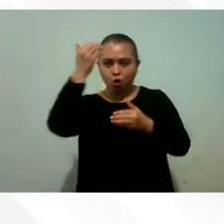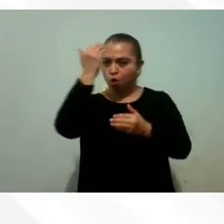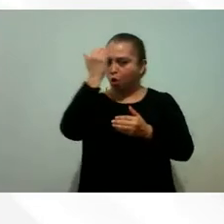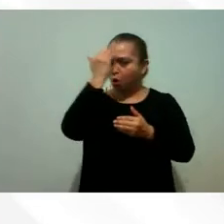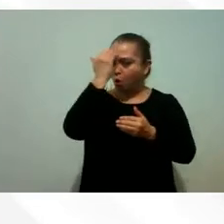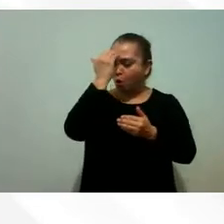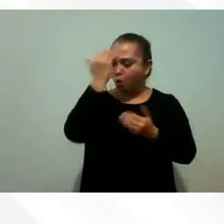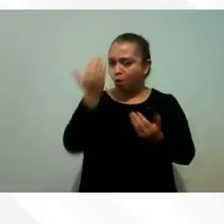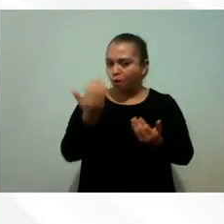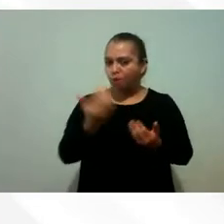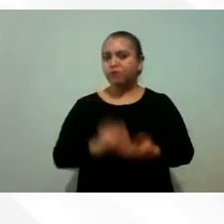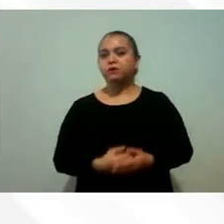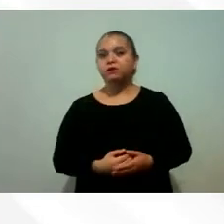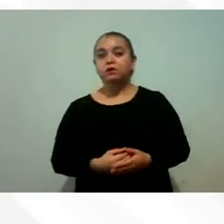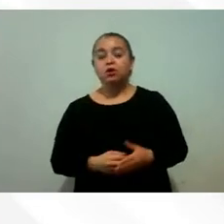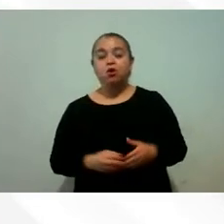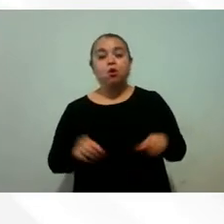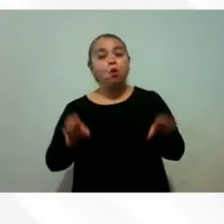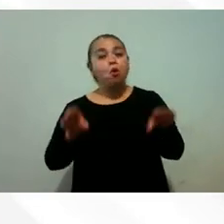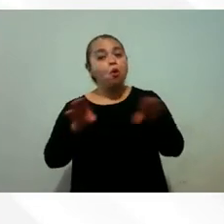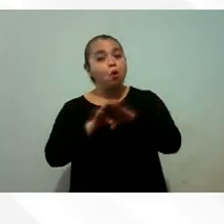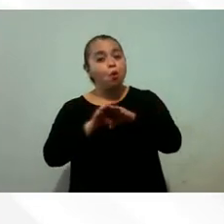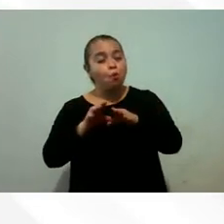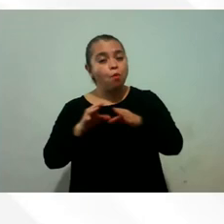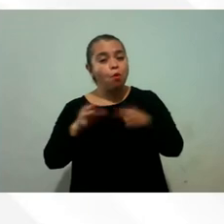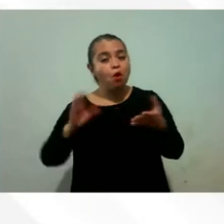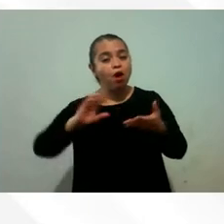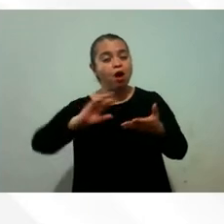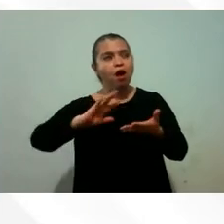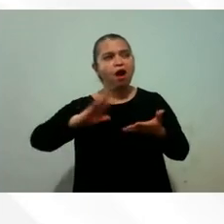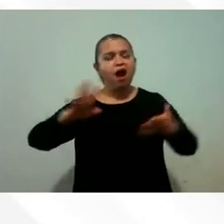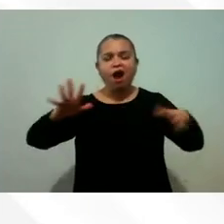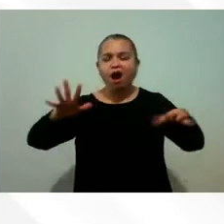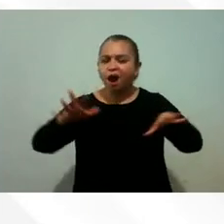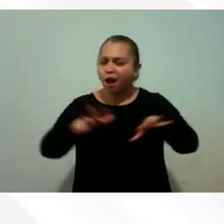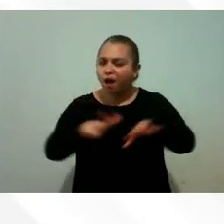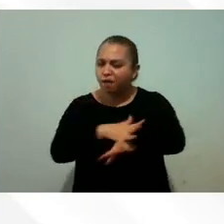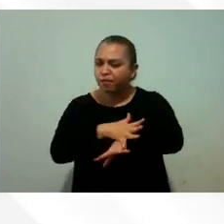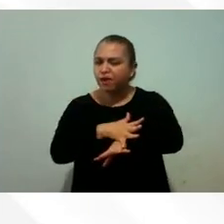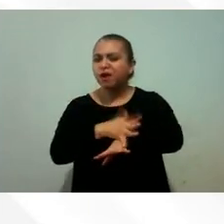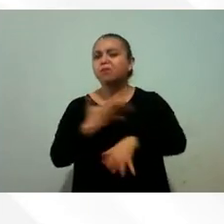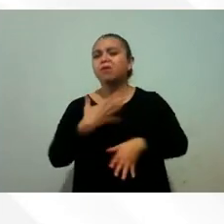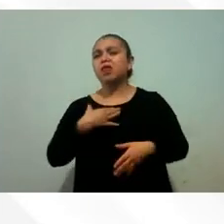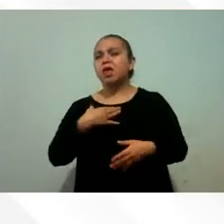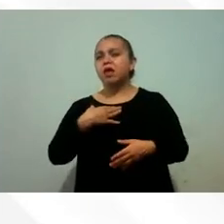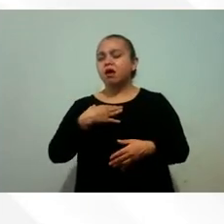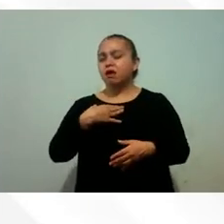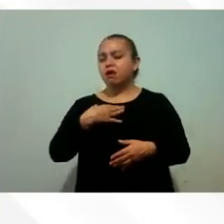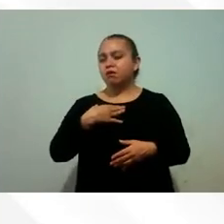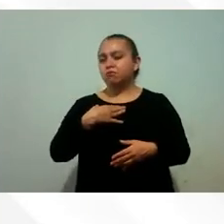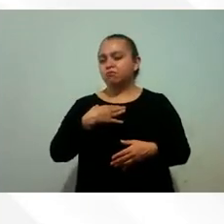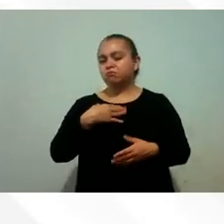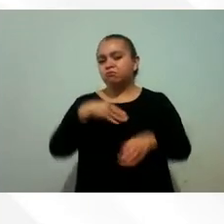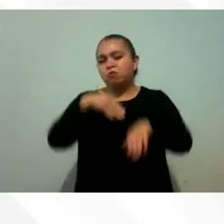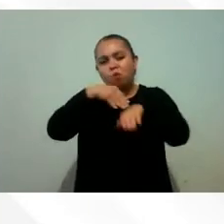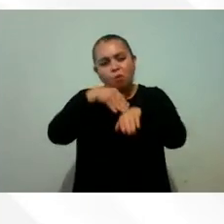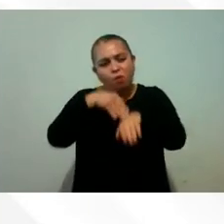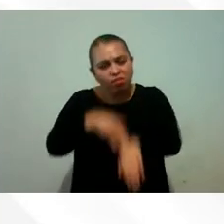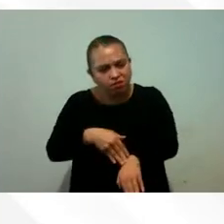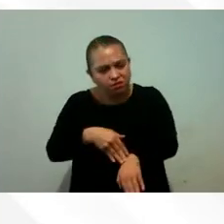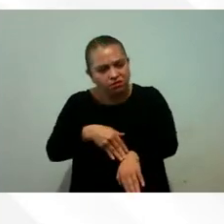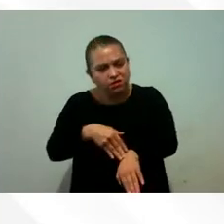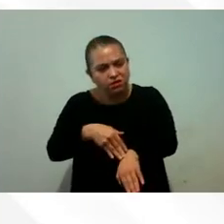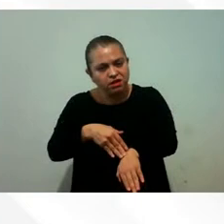Y bueno, ¿cómo cambiamos un poco esta cuestión del obedecer, ¿no?, de a una cuestión más de